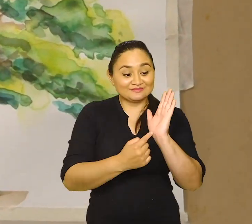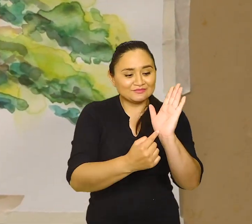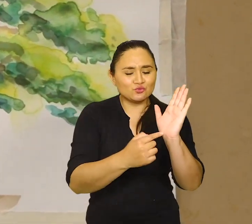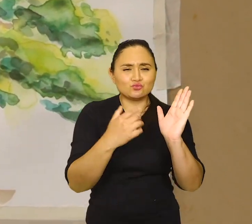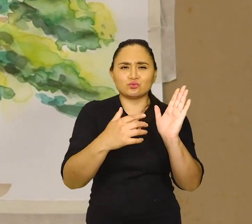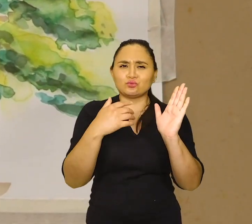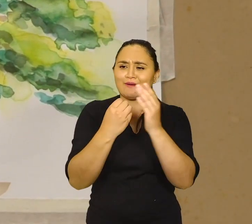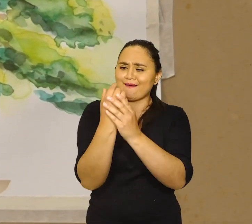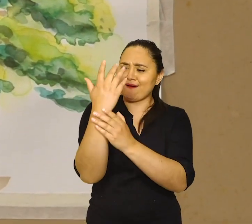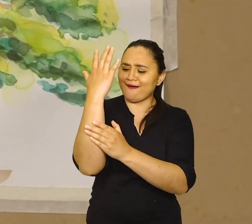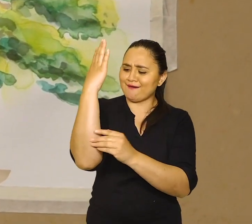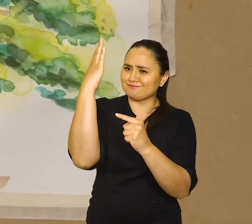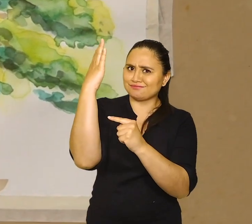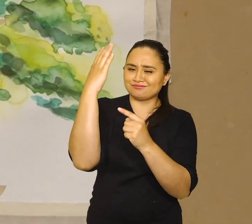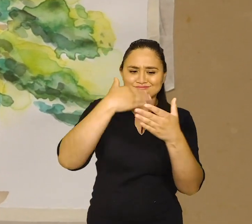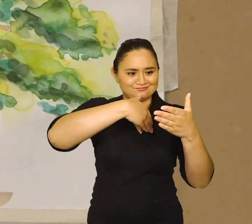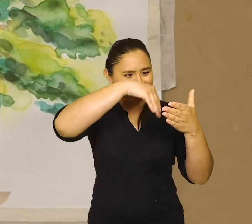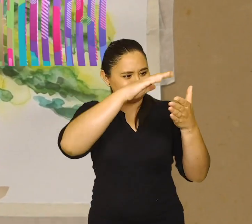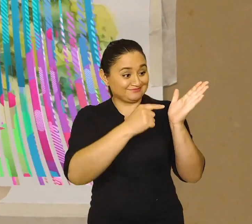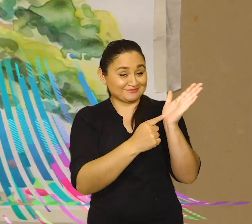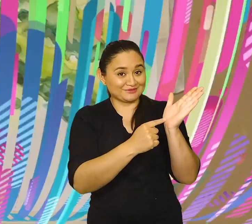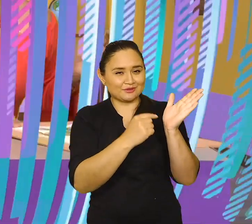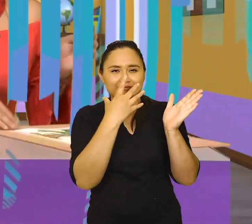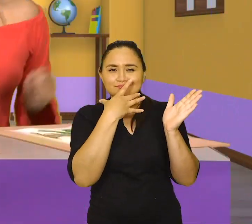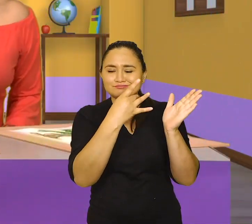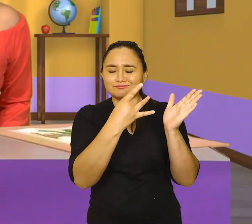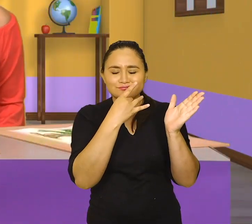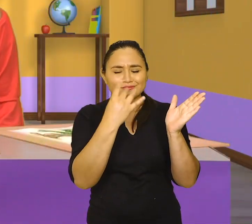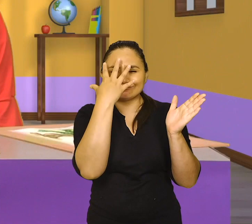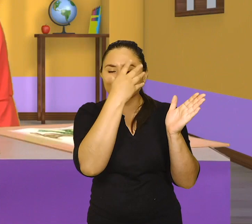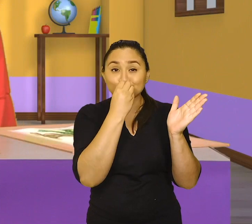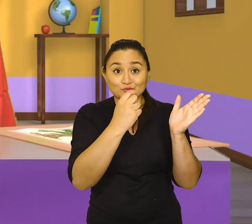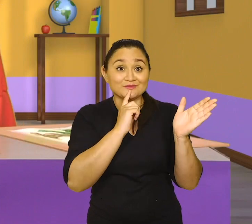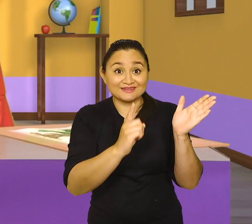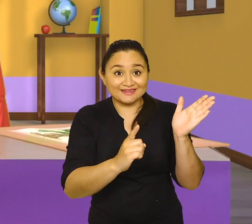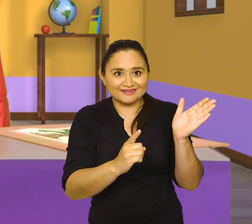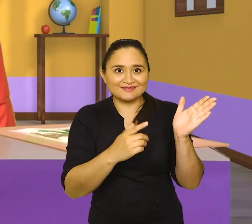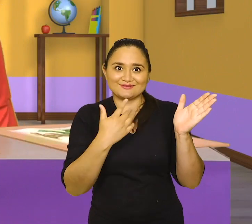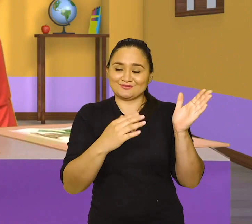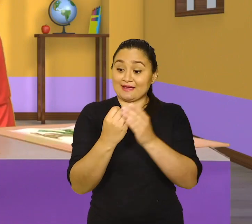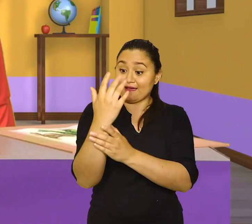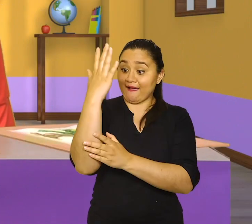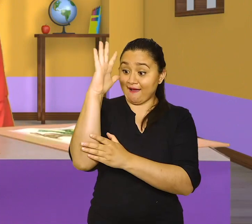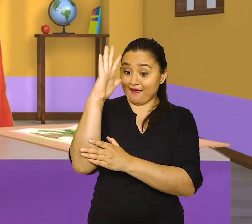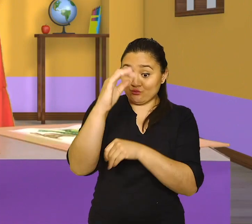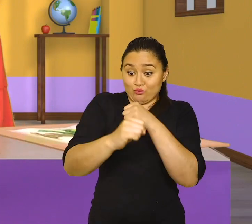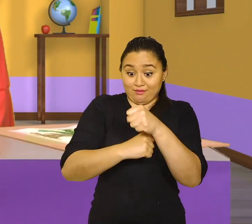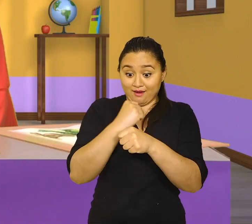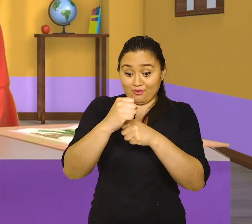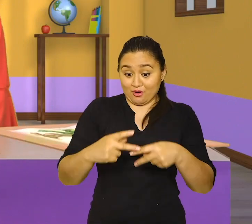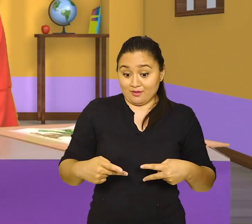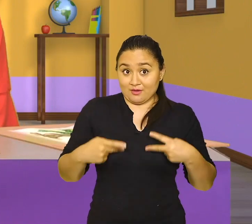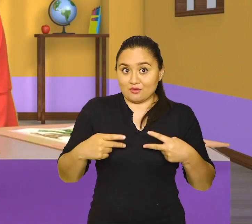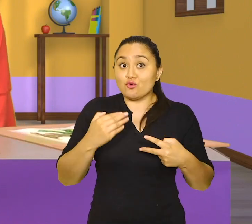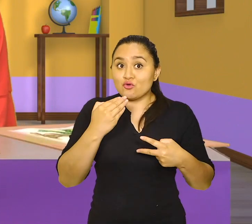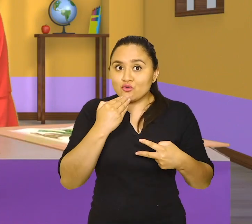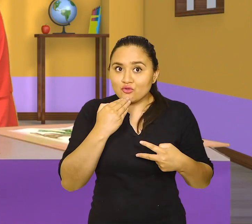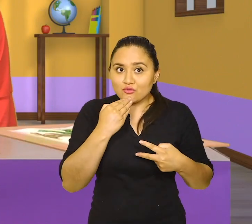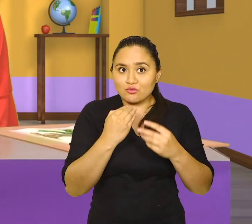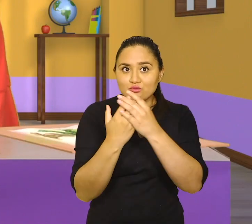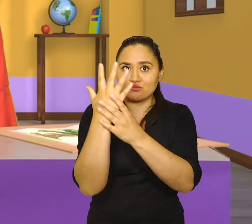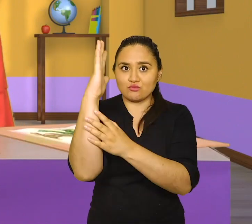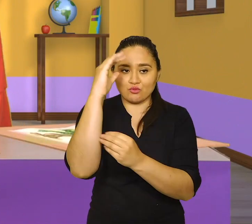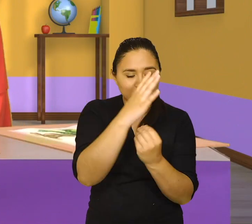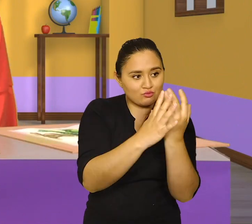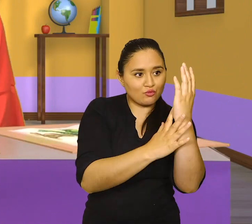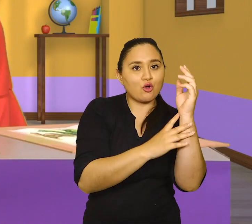Miren cómo quedó mi árbol. Está hermoso, ¿verdad? Para que los árboles vivan muchos años, debemos cuidar los